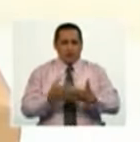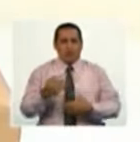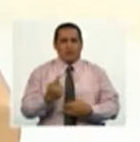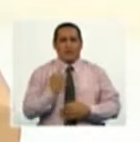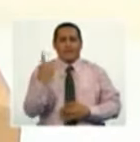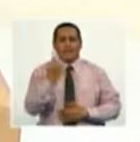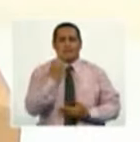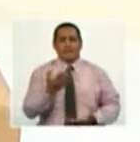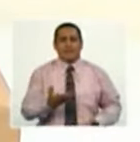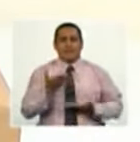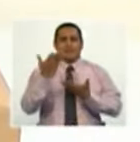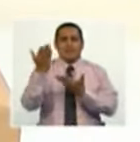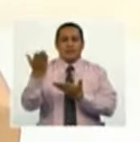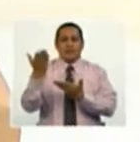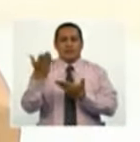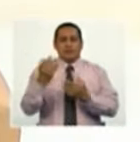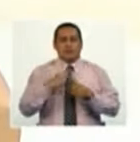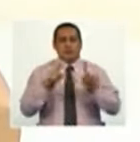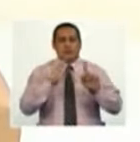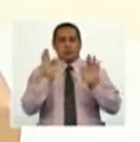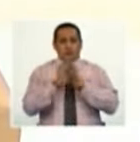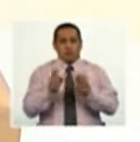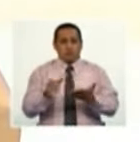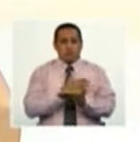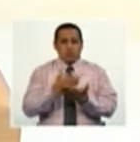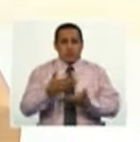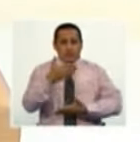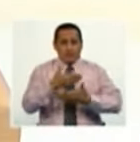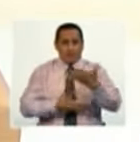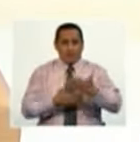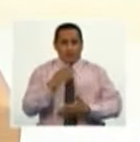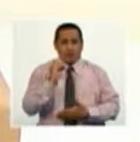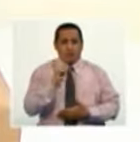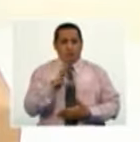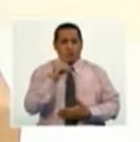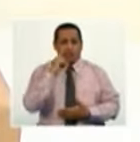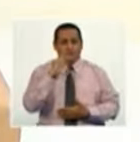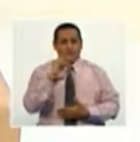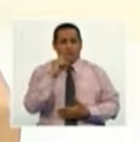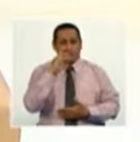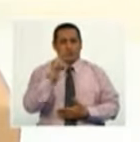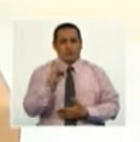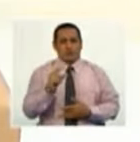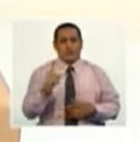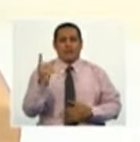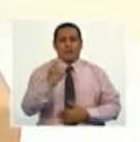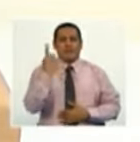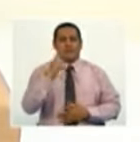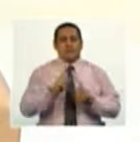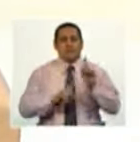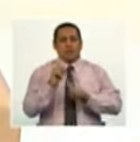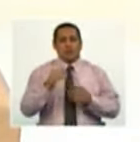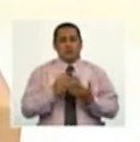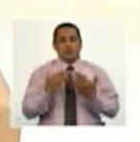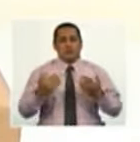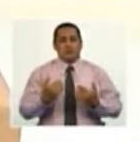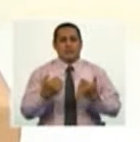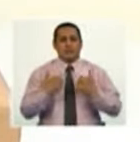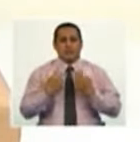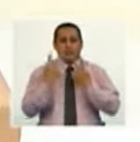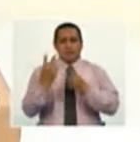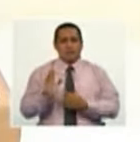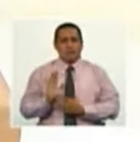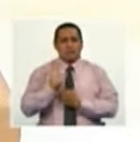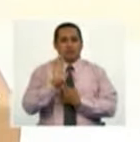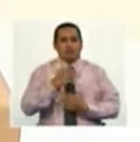la gerencia general. Claro, si no hubiera existido ese oficio, la gerencia general de alguna manera hubiera tenido